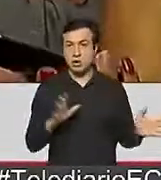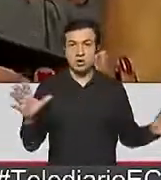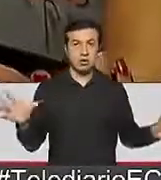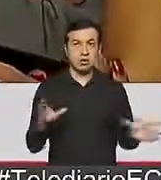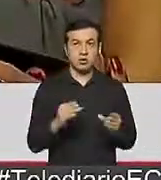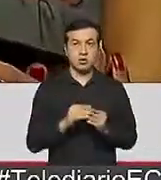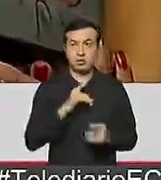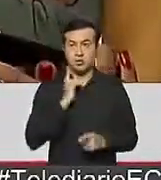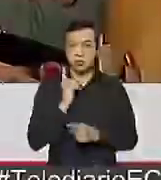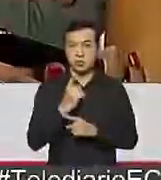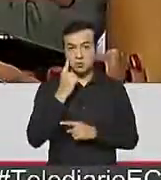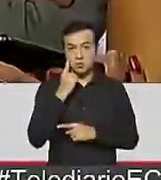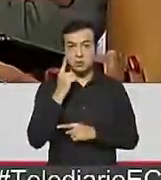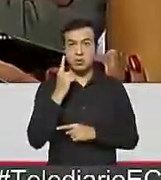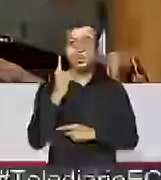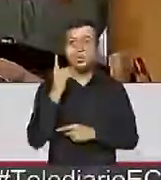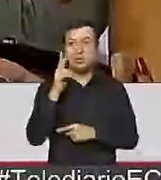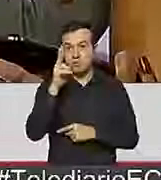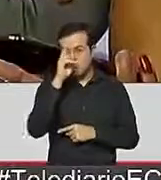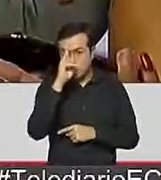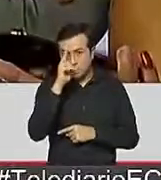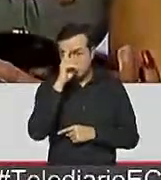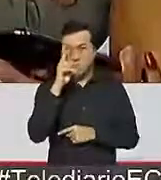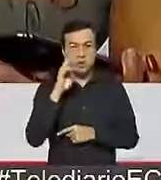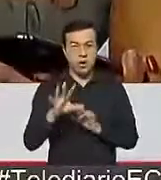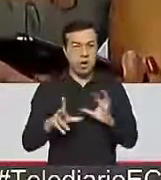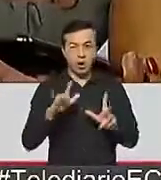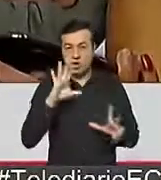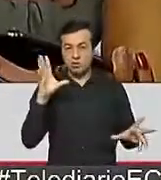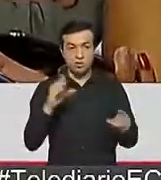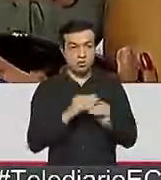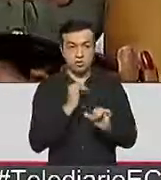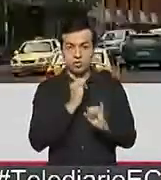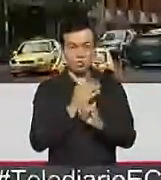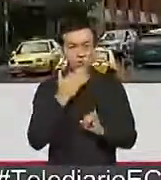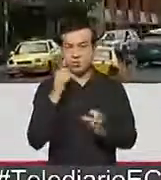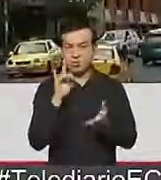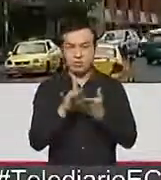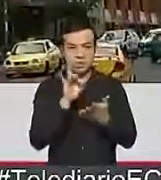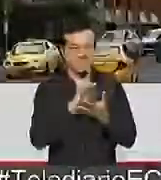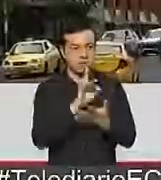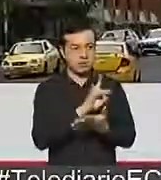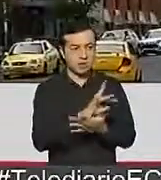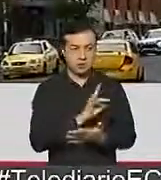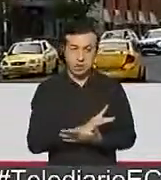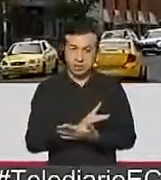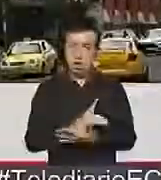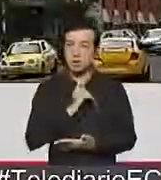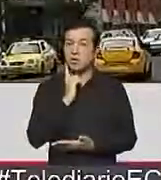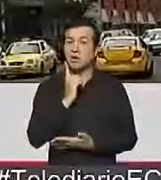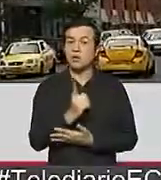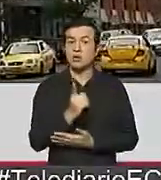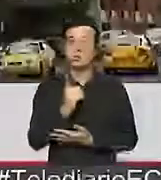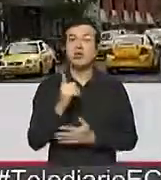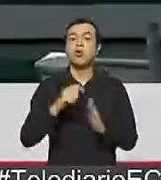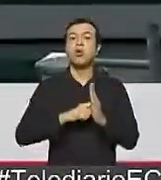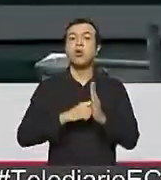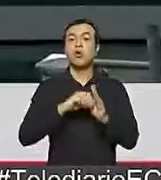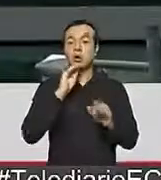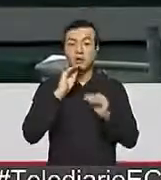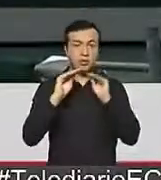que represente sapos, culebras, ratas de la institución salgan. Oportunamente dijo, la Contraloría del